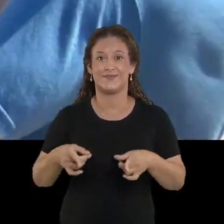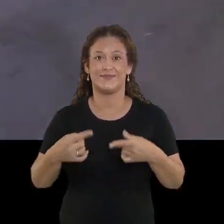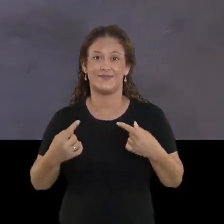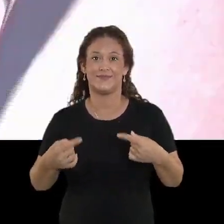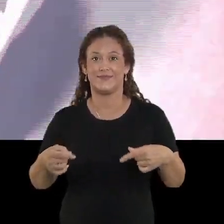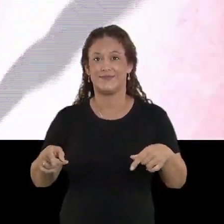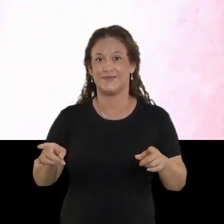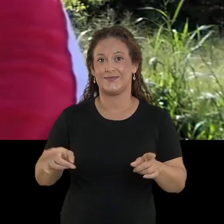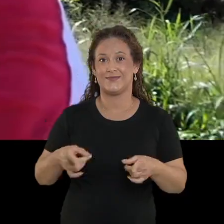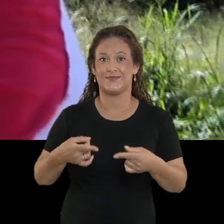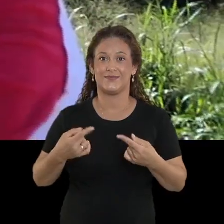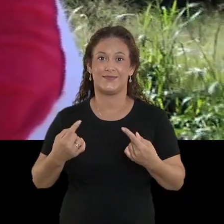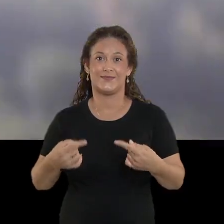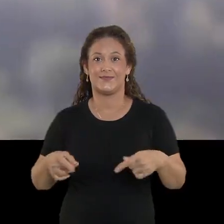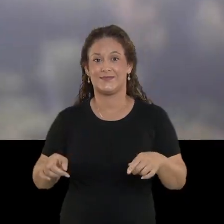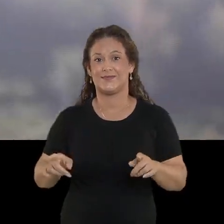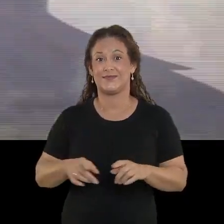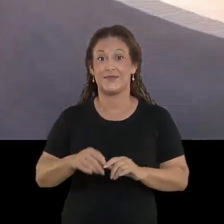and you'll find love.